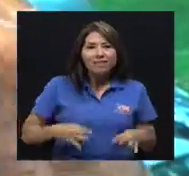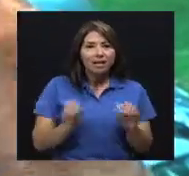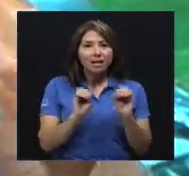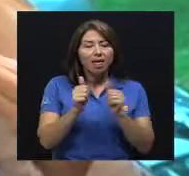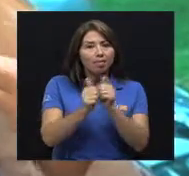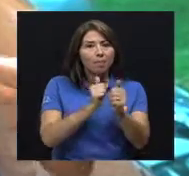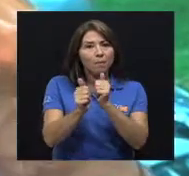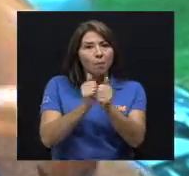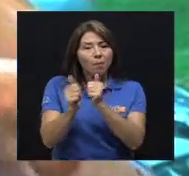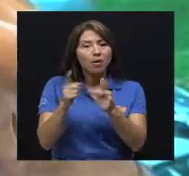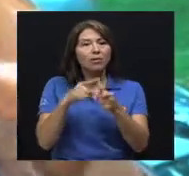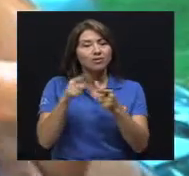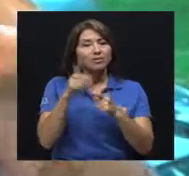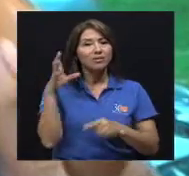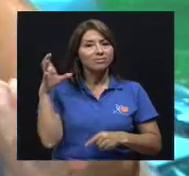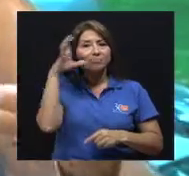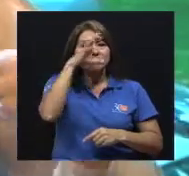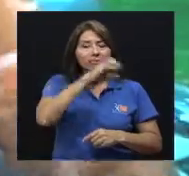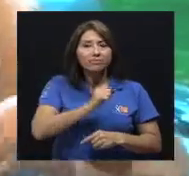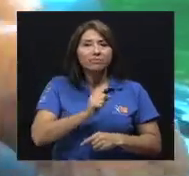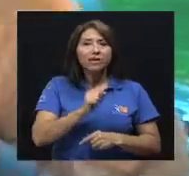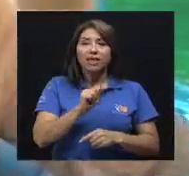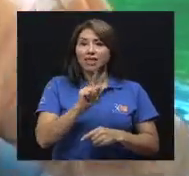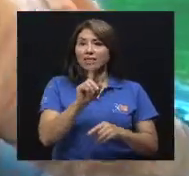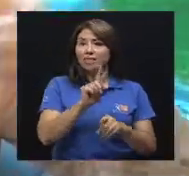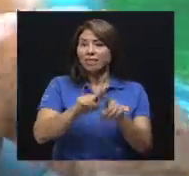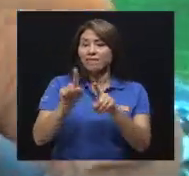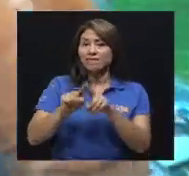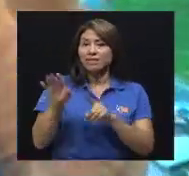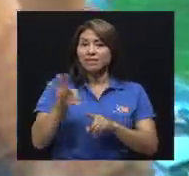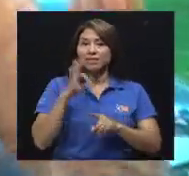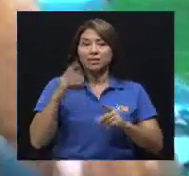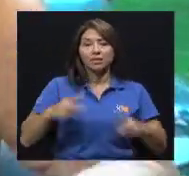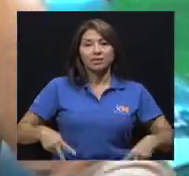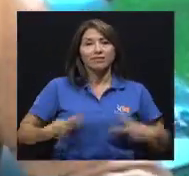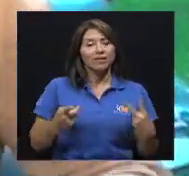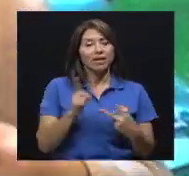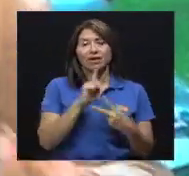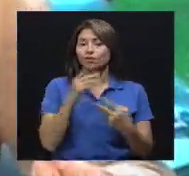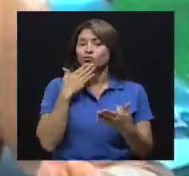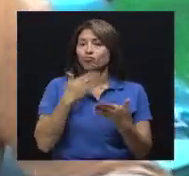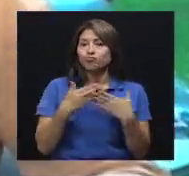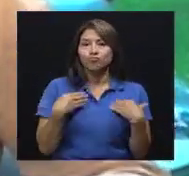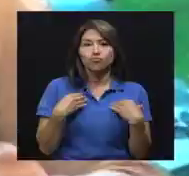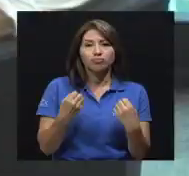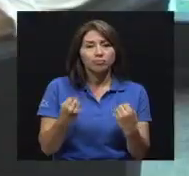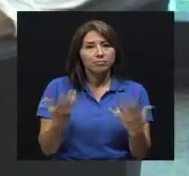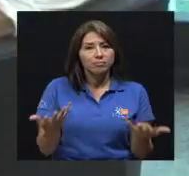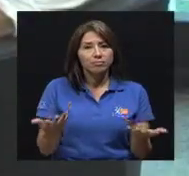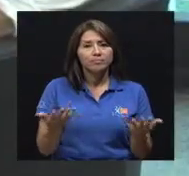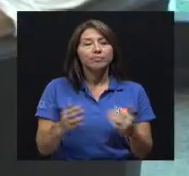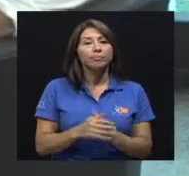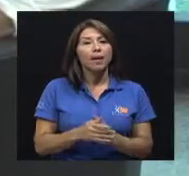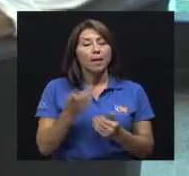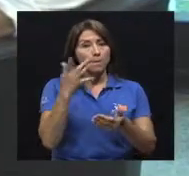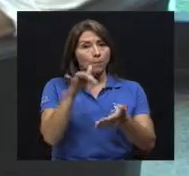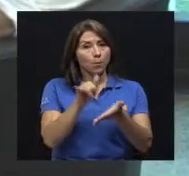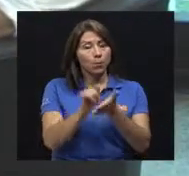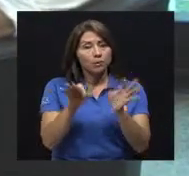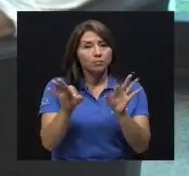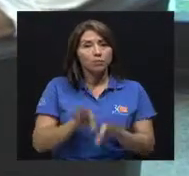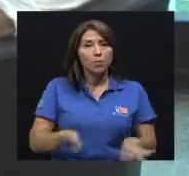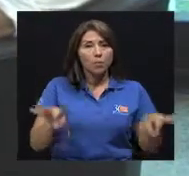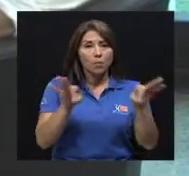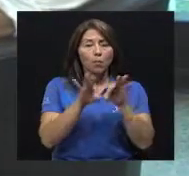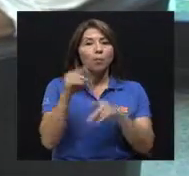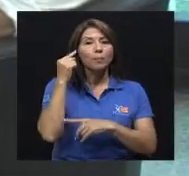vamos dando cuenta que realmente los estilos de vida no son los saludables o lo que esperaríamos en definitiva. Y por eso es que yo creo que es